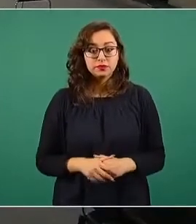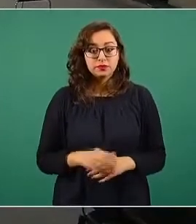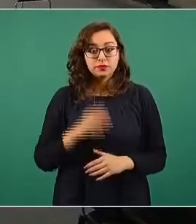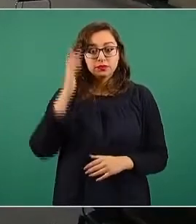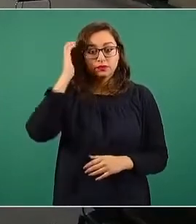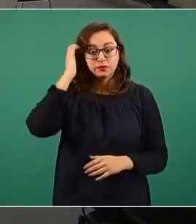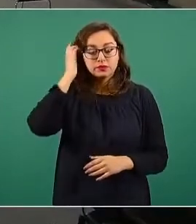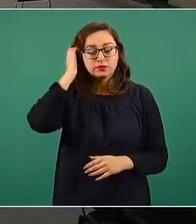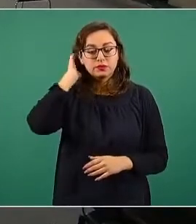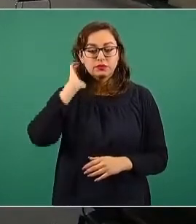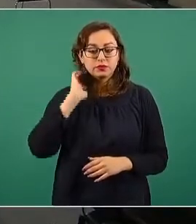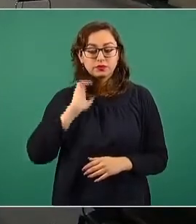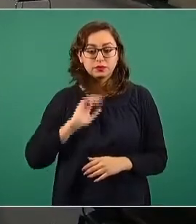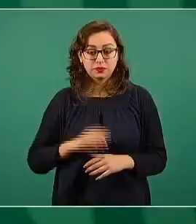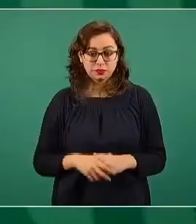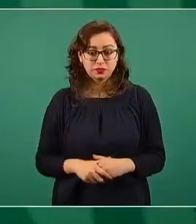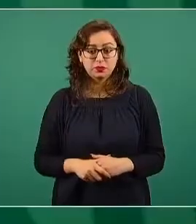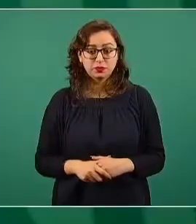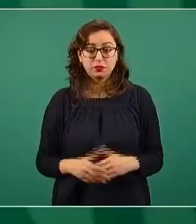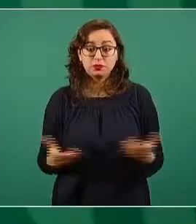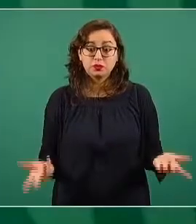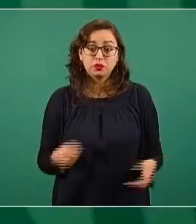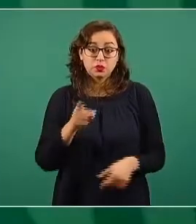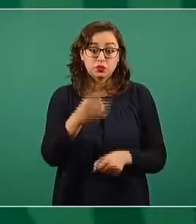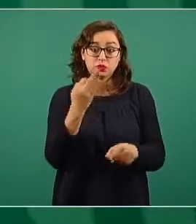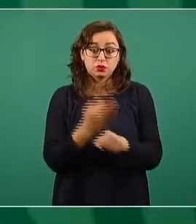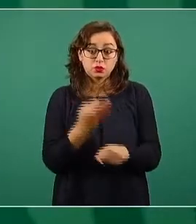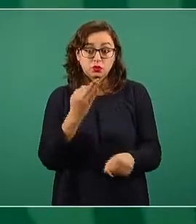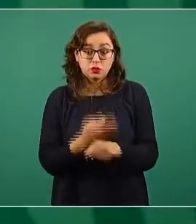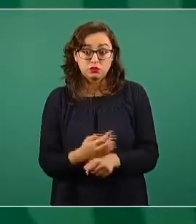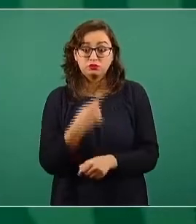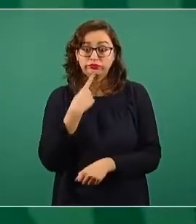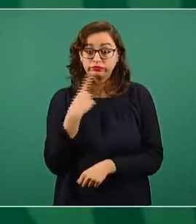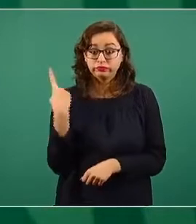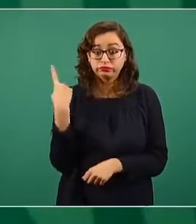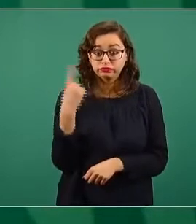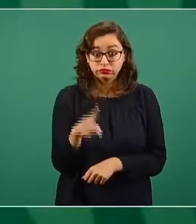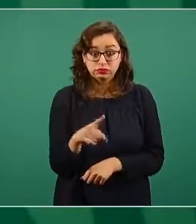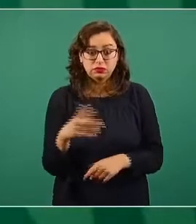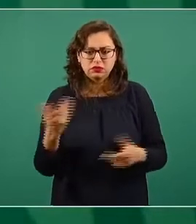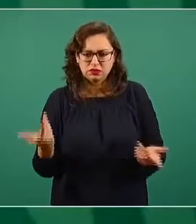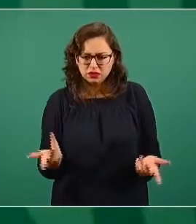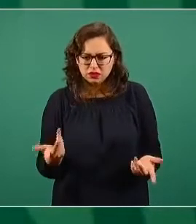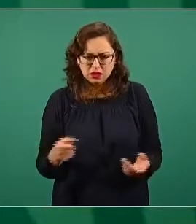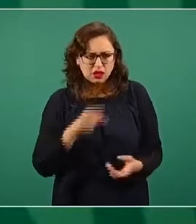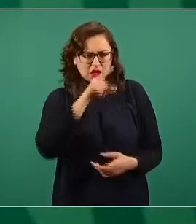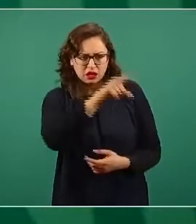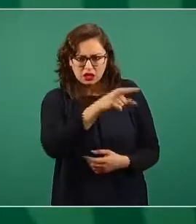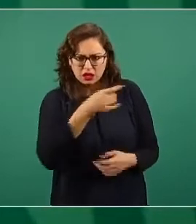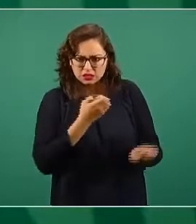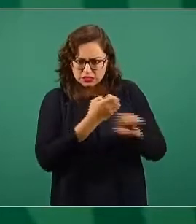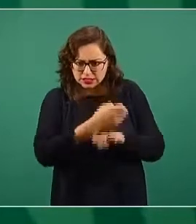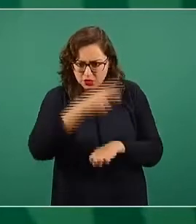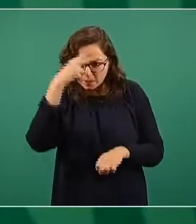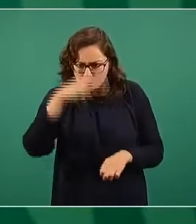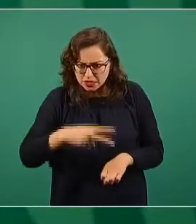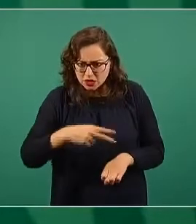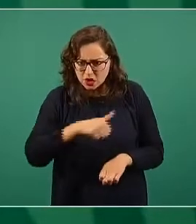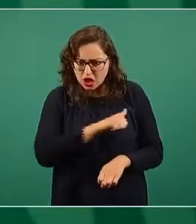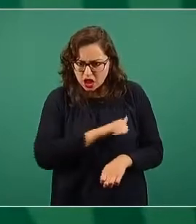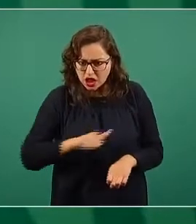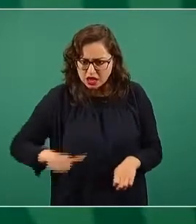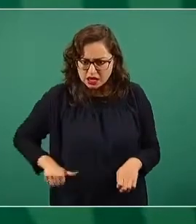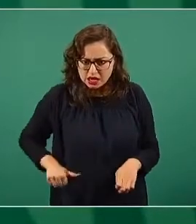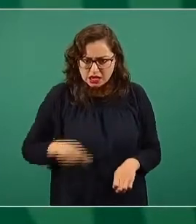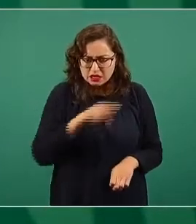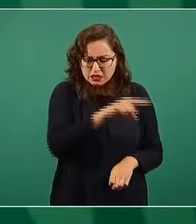hacer es una denuncia hacia un alcalde que contrató los servicios de alguna empresa y que esta